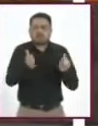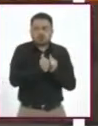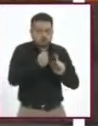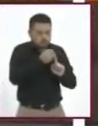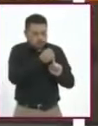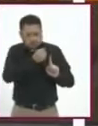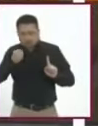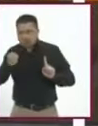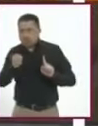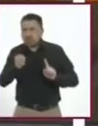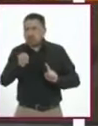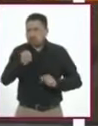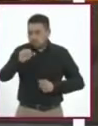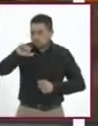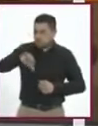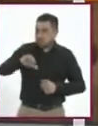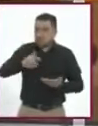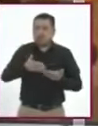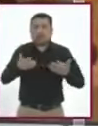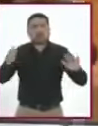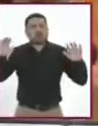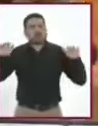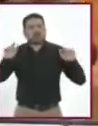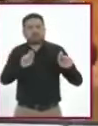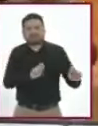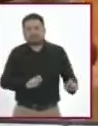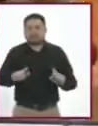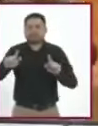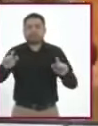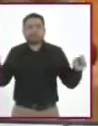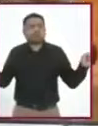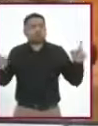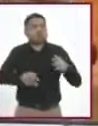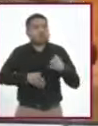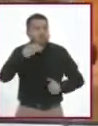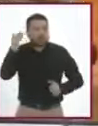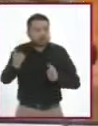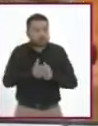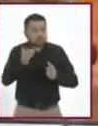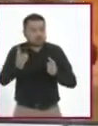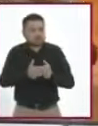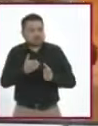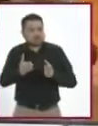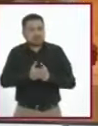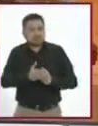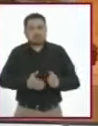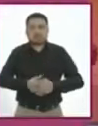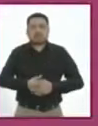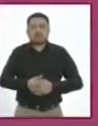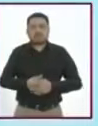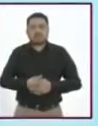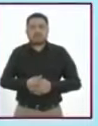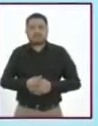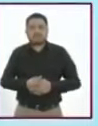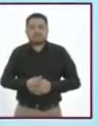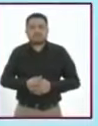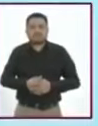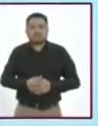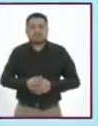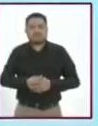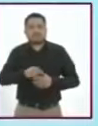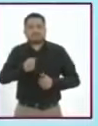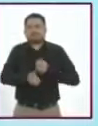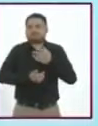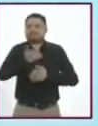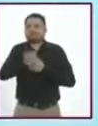orden. Por hoy nos despedimos de su programa. ¡Hasta la próxima! Una